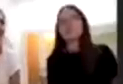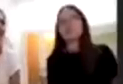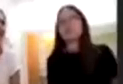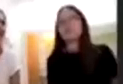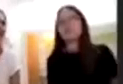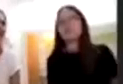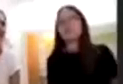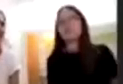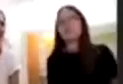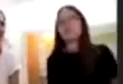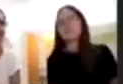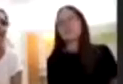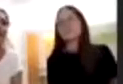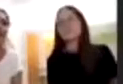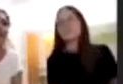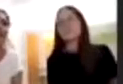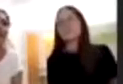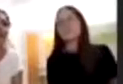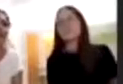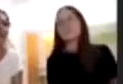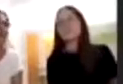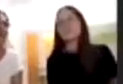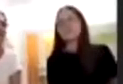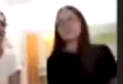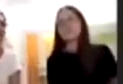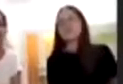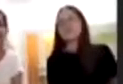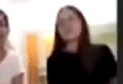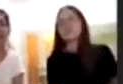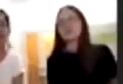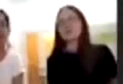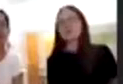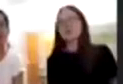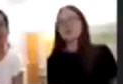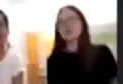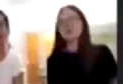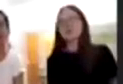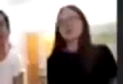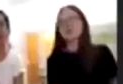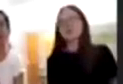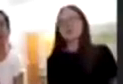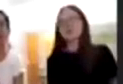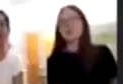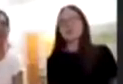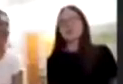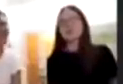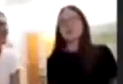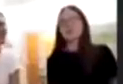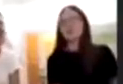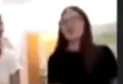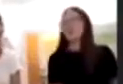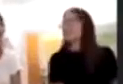Clement, que describe estos espacios como esos espacios de oportunidad, porque no son ni productivos,